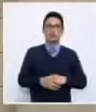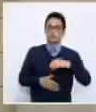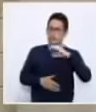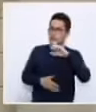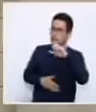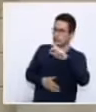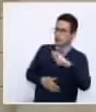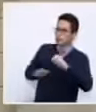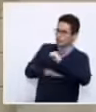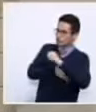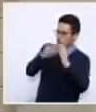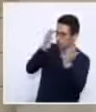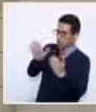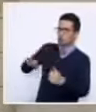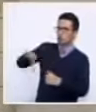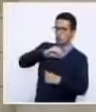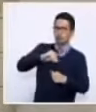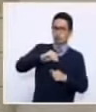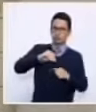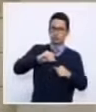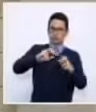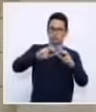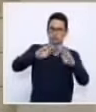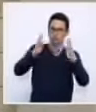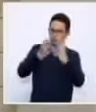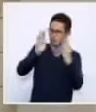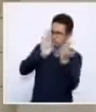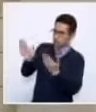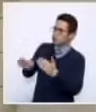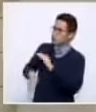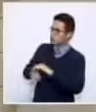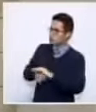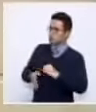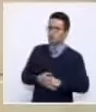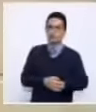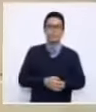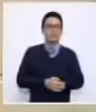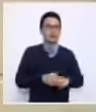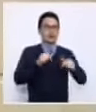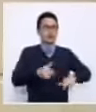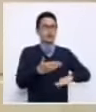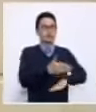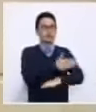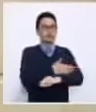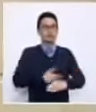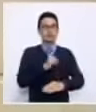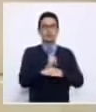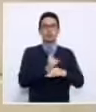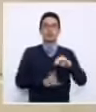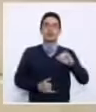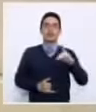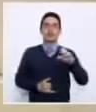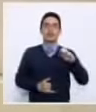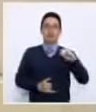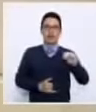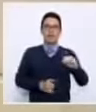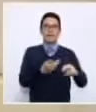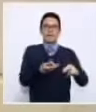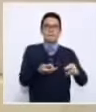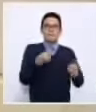poniendo atención, y todo el Senado. Continúe usted. Aquí antiguamente había una institución que era el IDEMA y pagaba